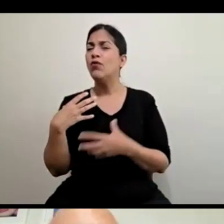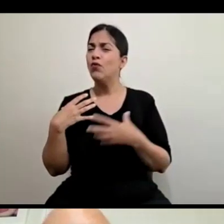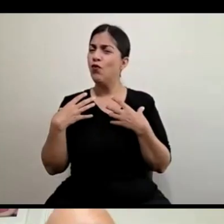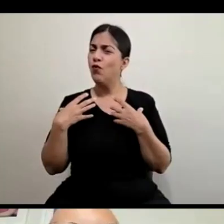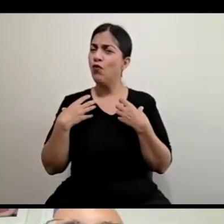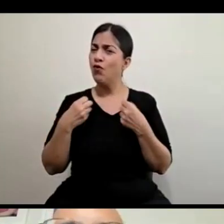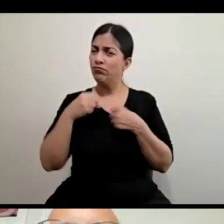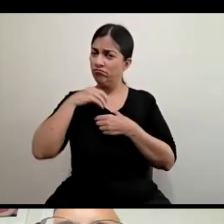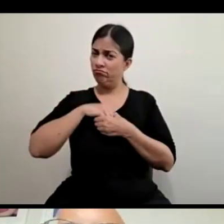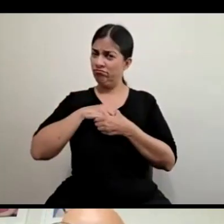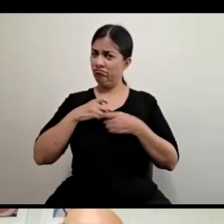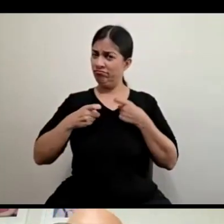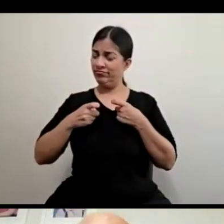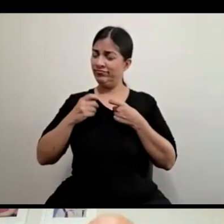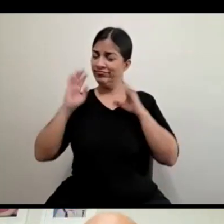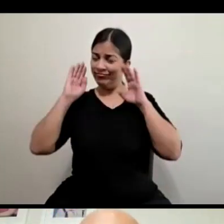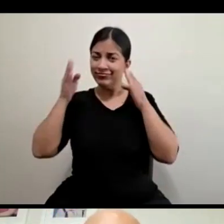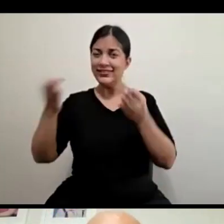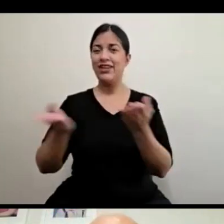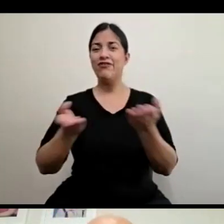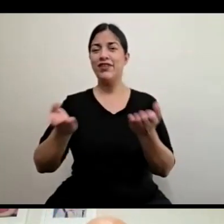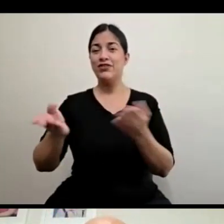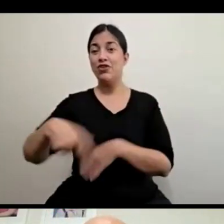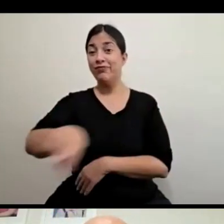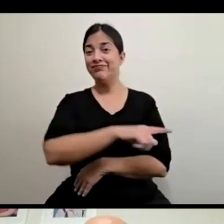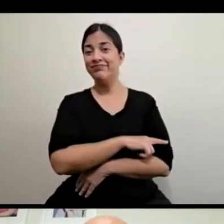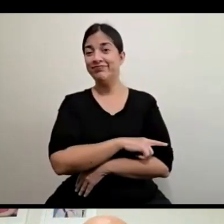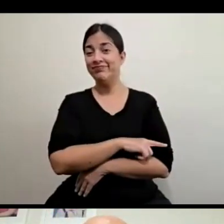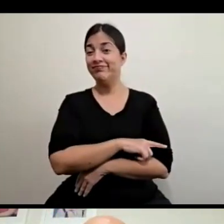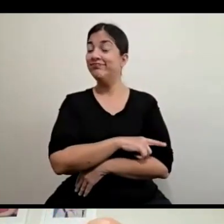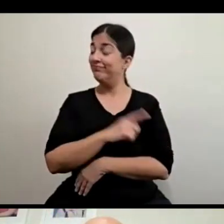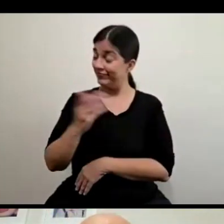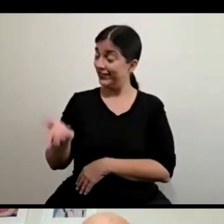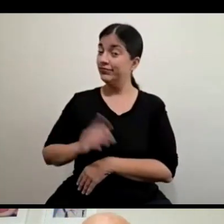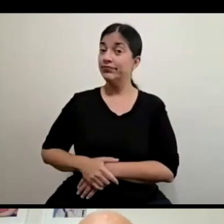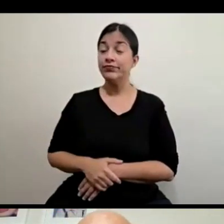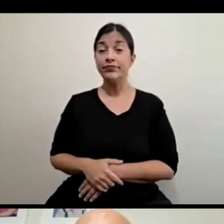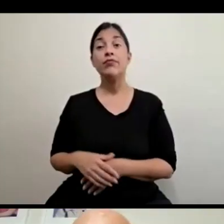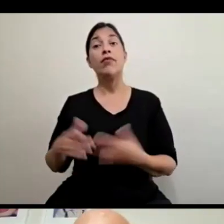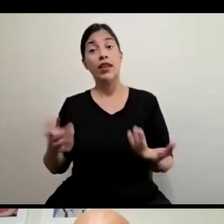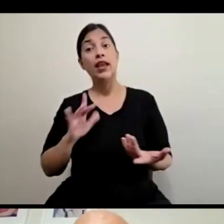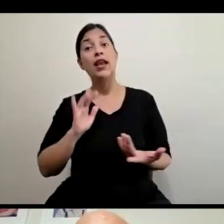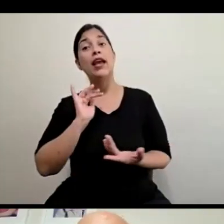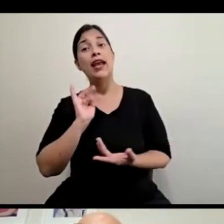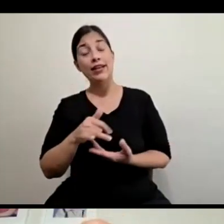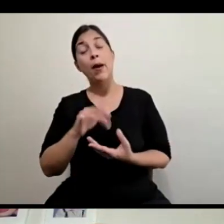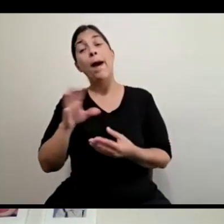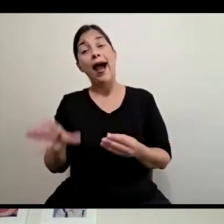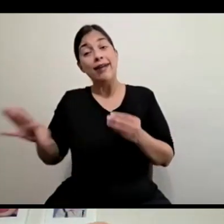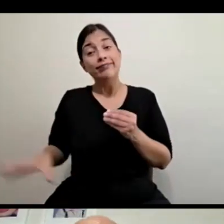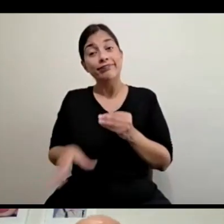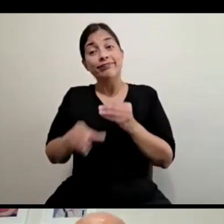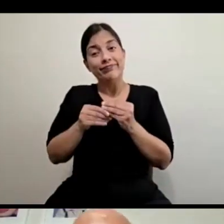interior de servicio a los demás. Es así. Eso añádale una dosis de terquedad que siempre ha